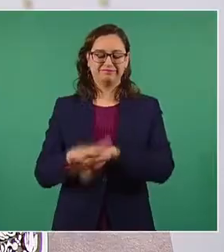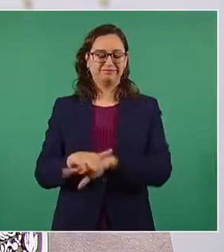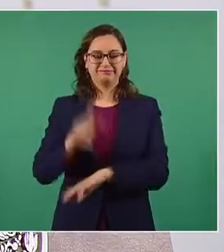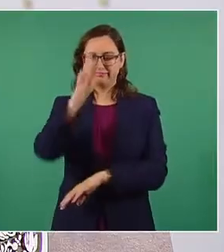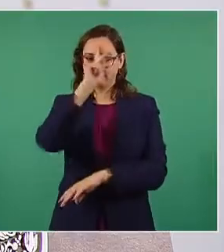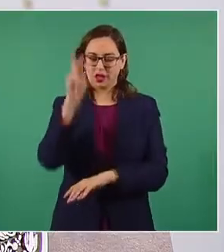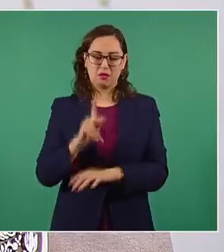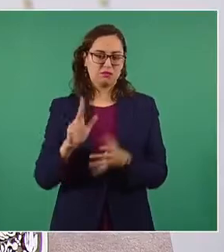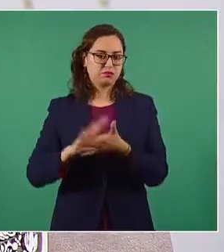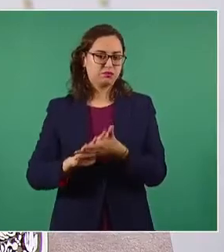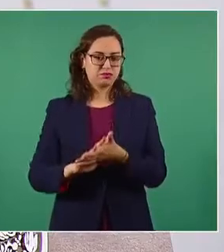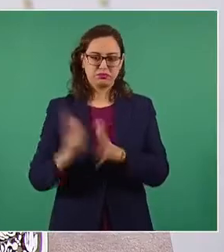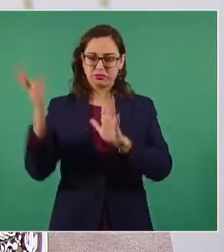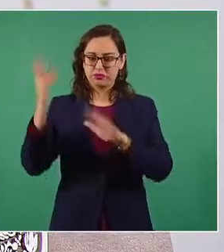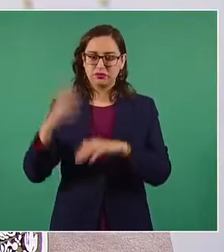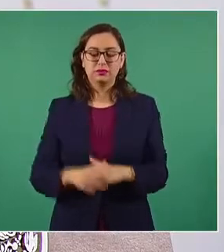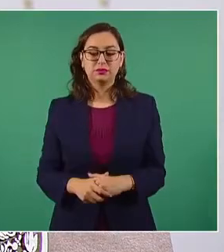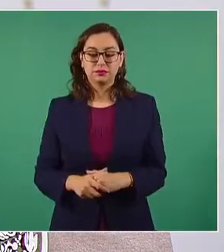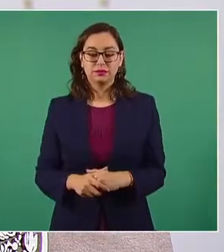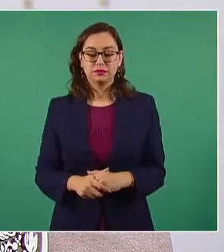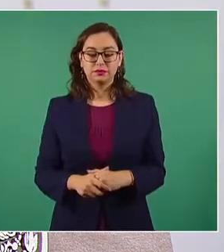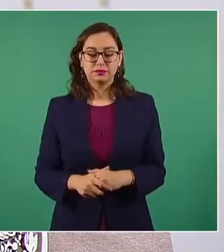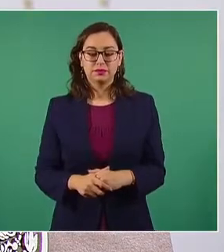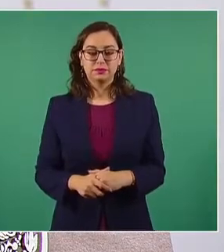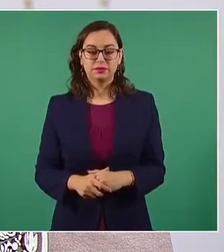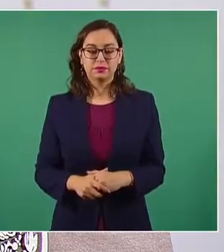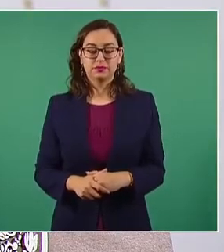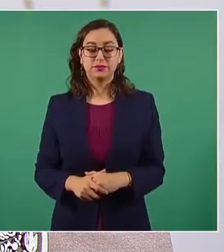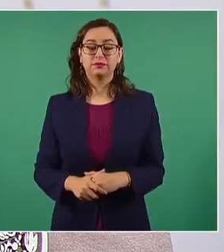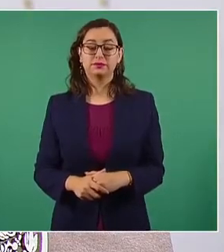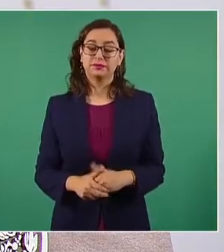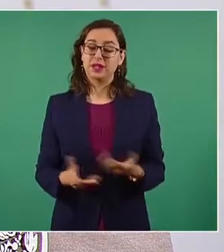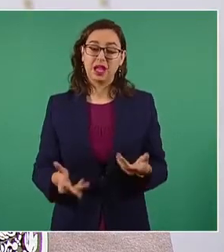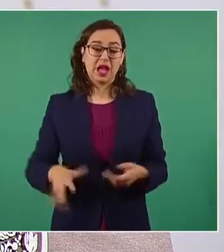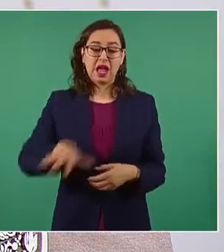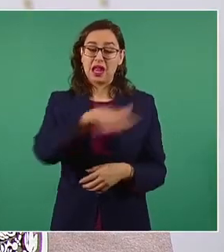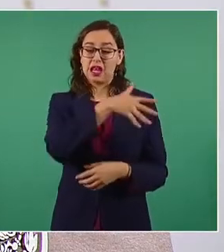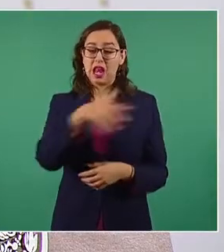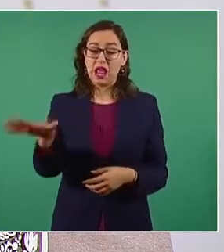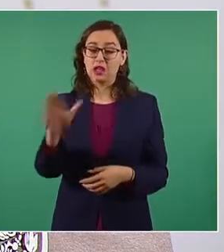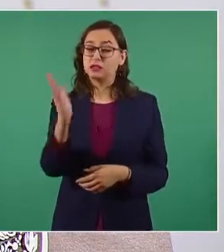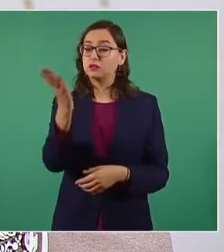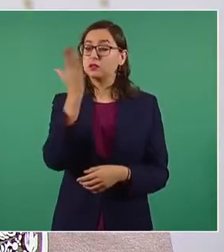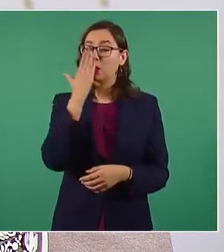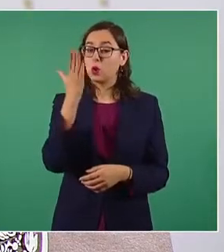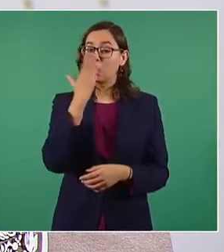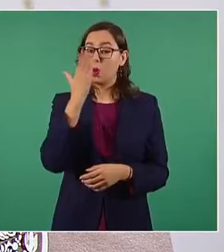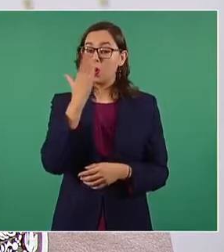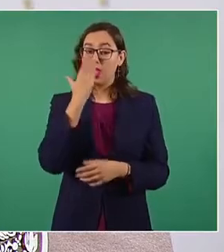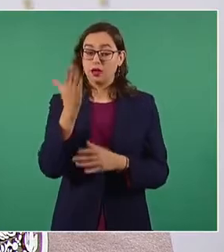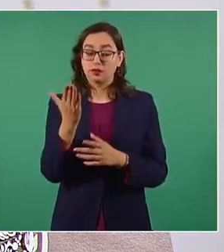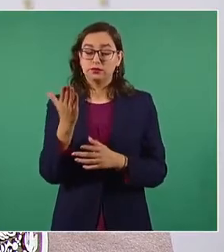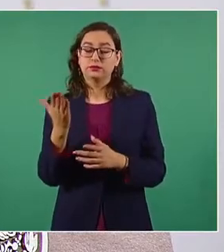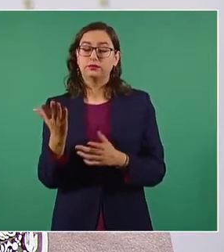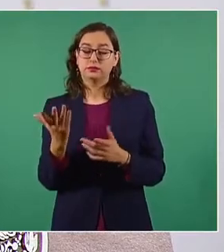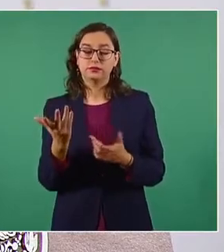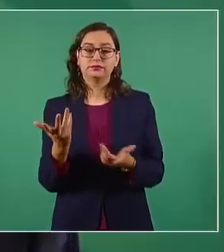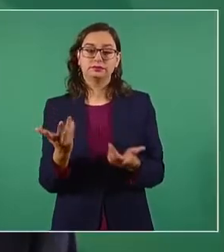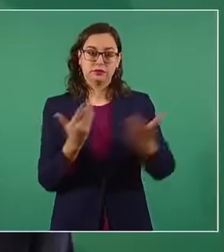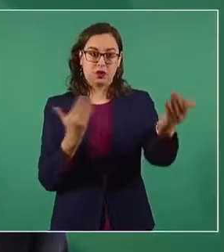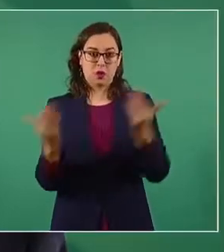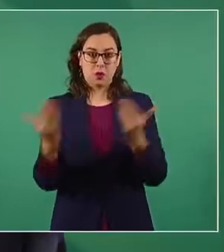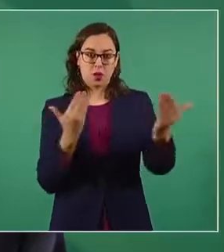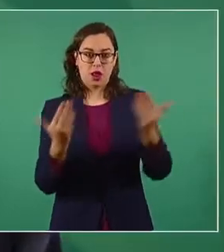Hay incremento de la violencia en Sonora con relación a Sinaloa,